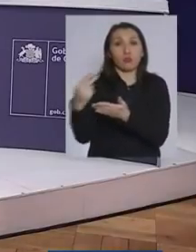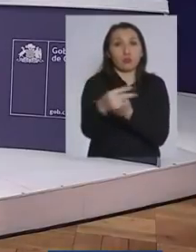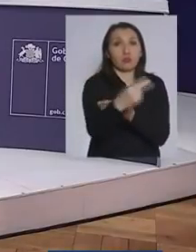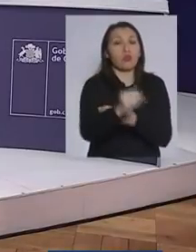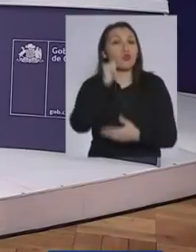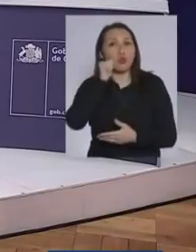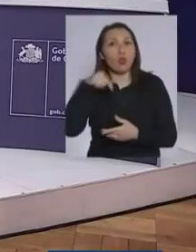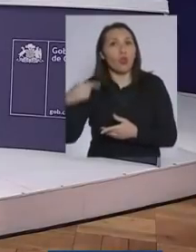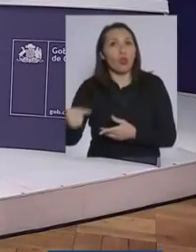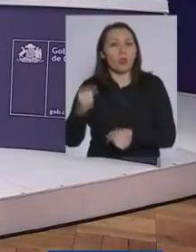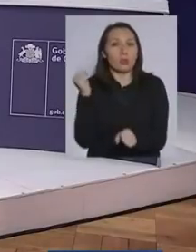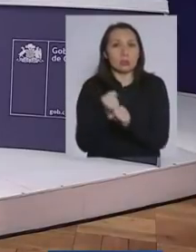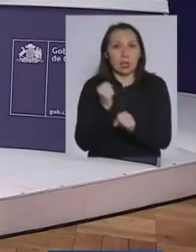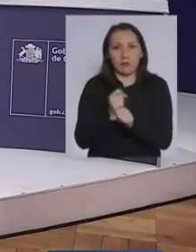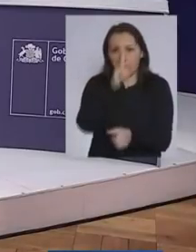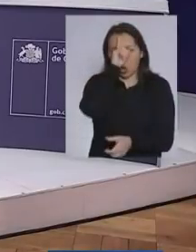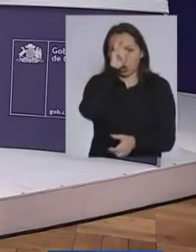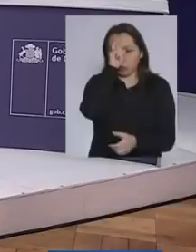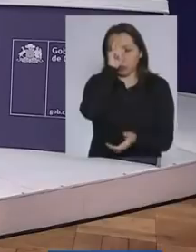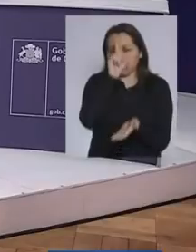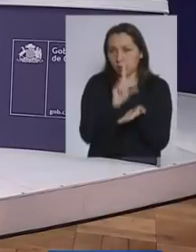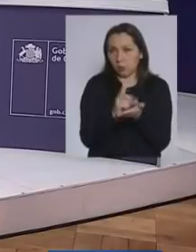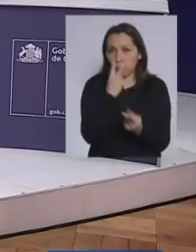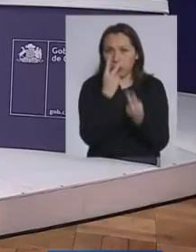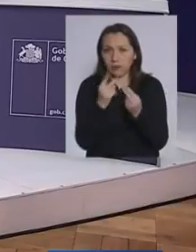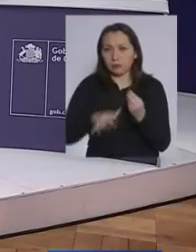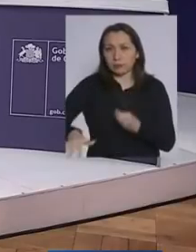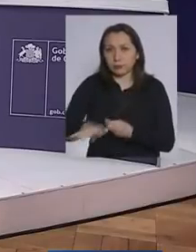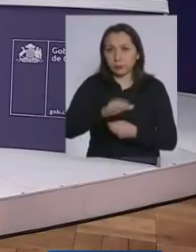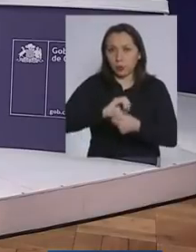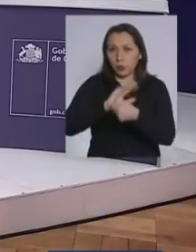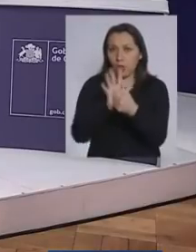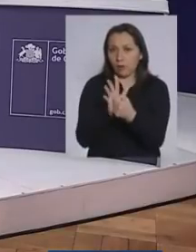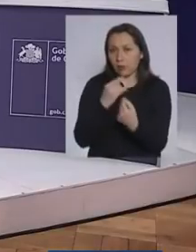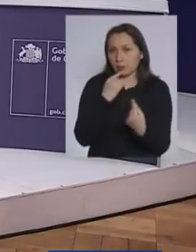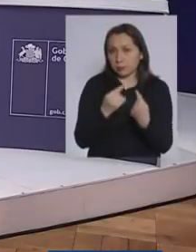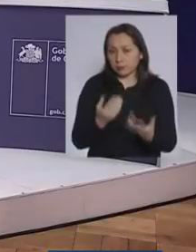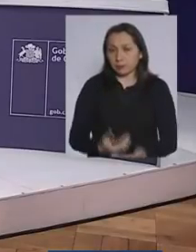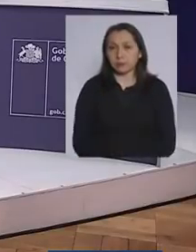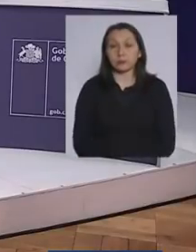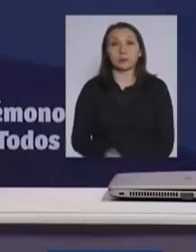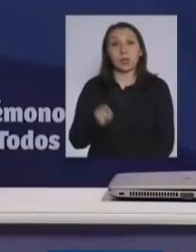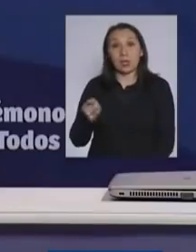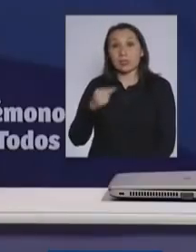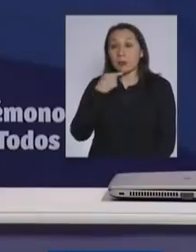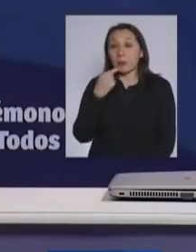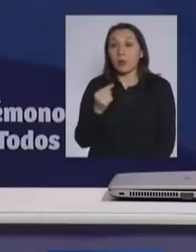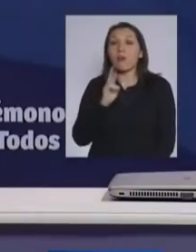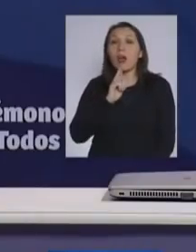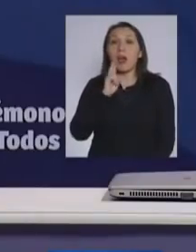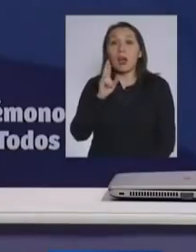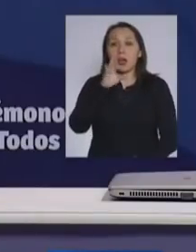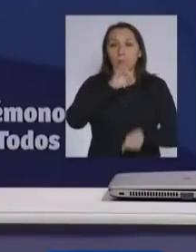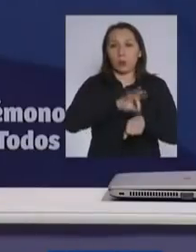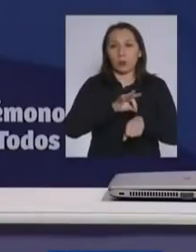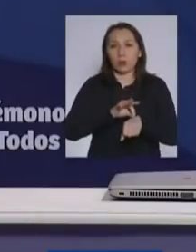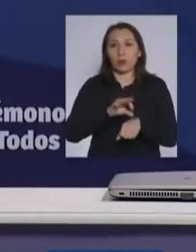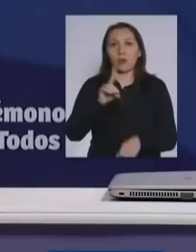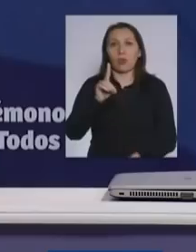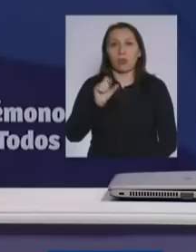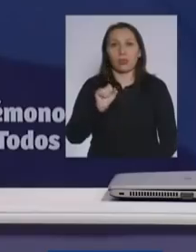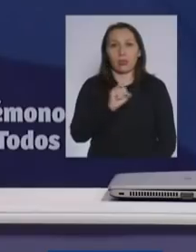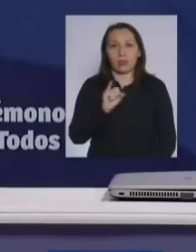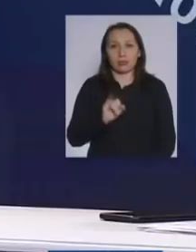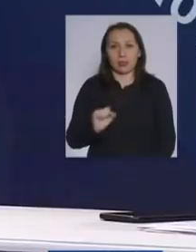están día a día en los recintos hospitalarios viendo la situación del coronavirus? Esa pregunta la contestará la doctora Paula